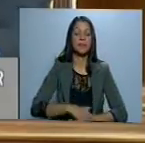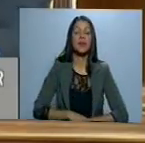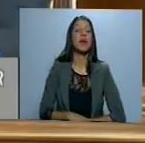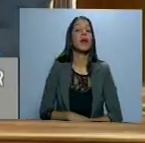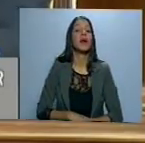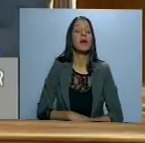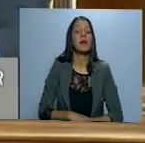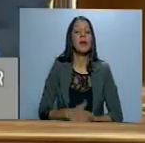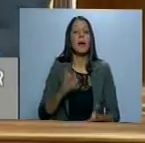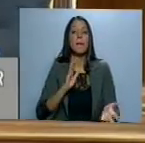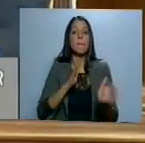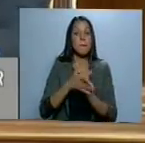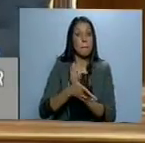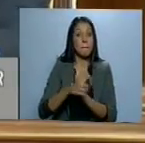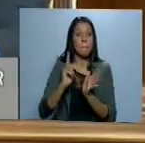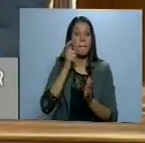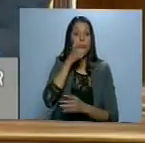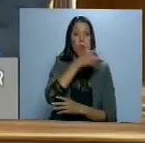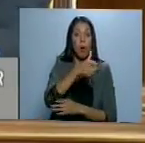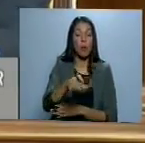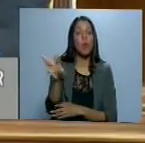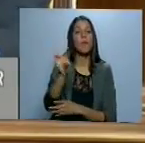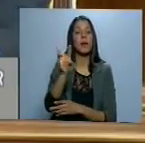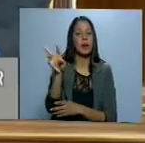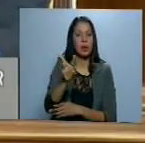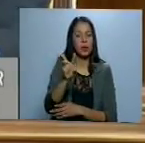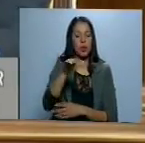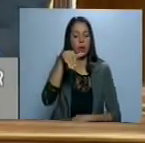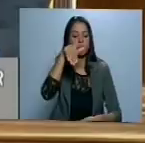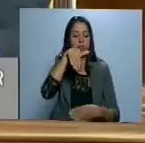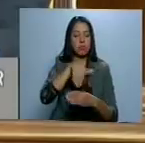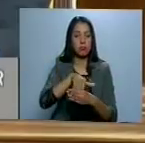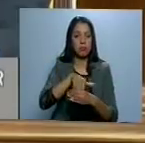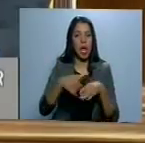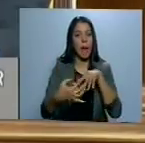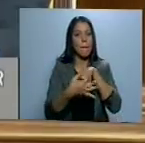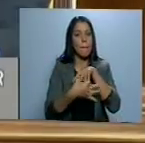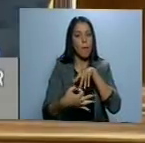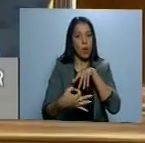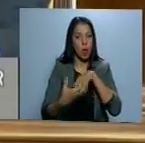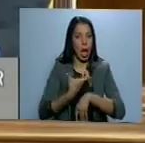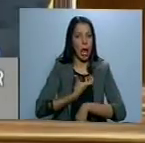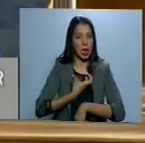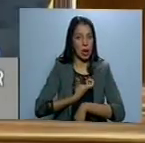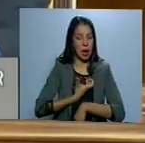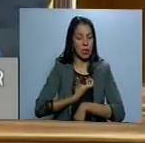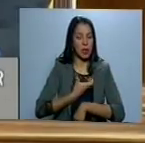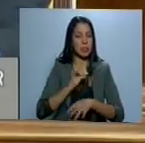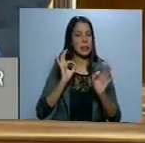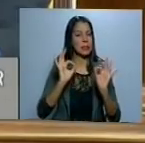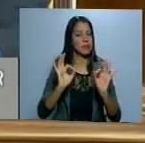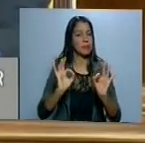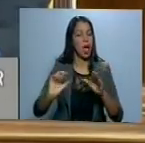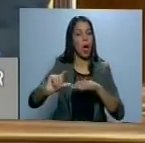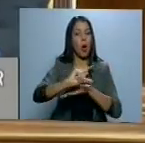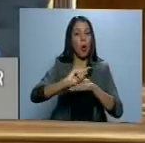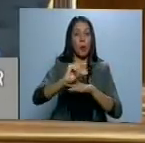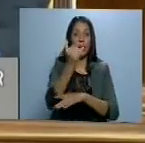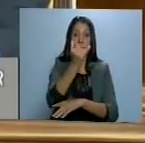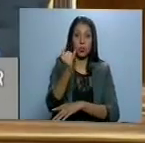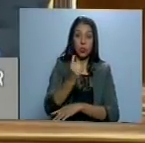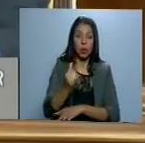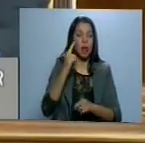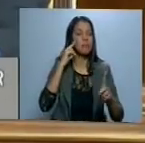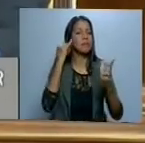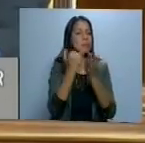que la participación del pueblo venezolano en las elecciones municipales y particularmente para la gobernación del estado Zulia